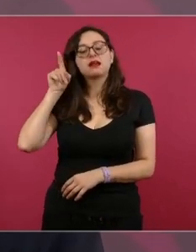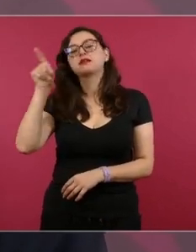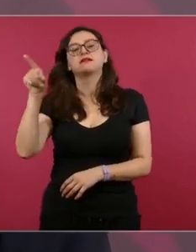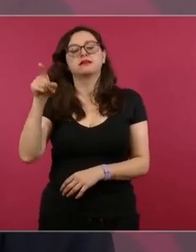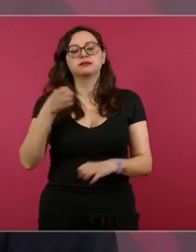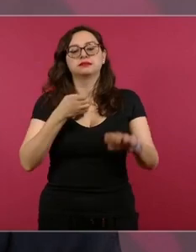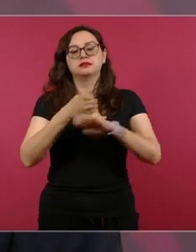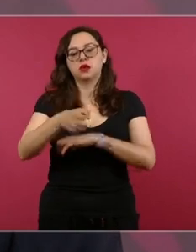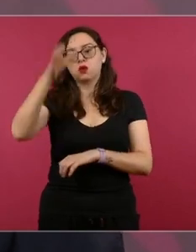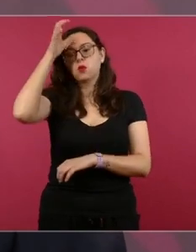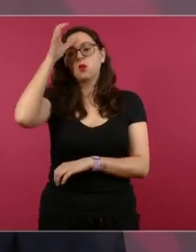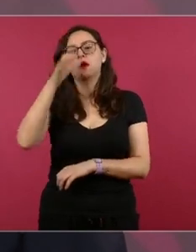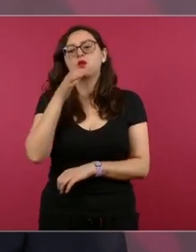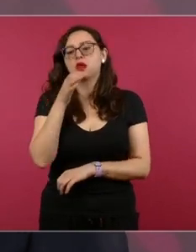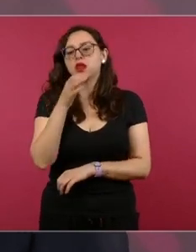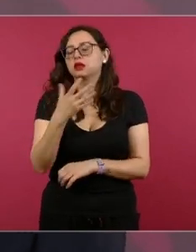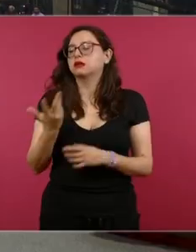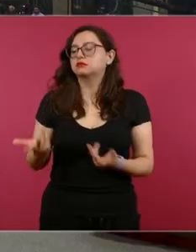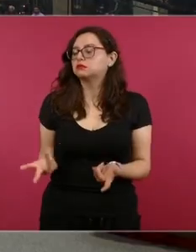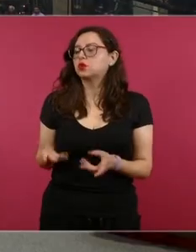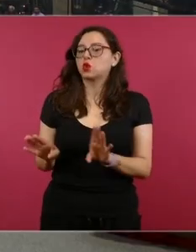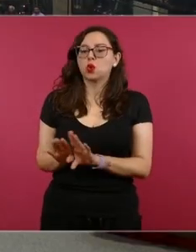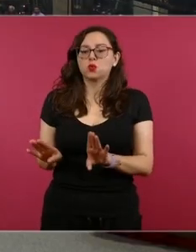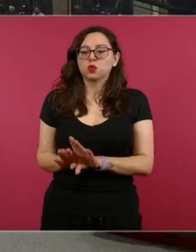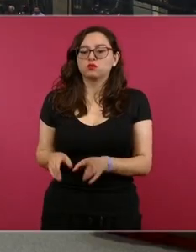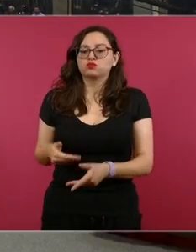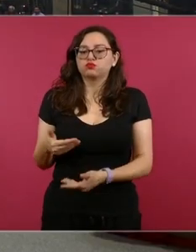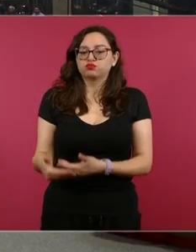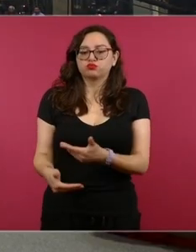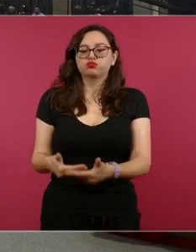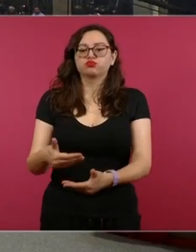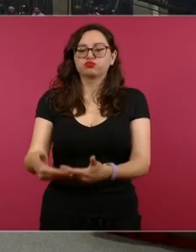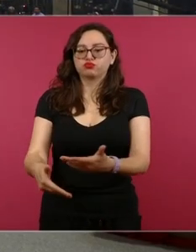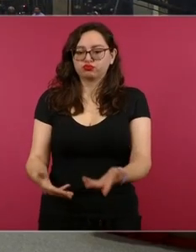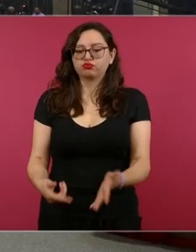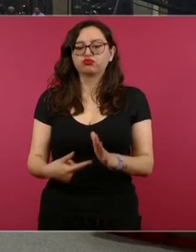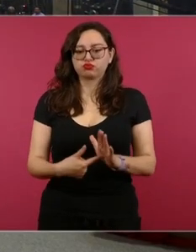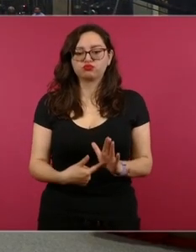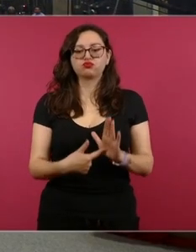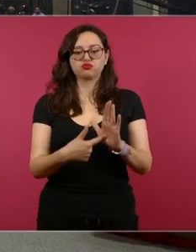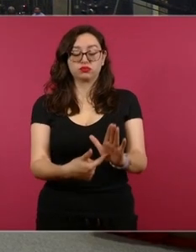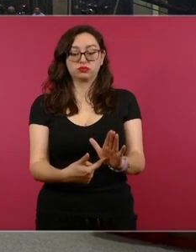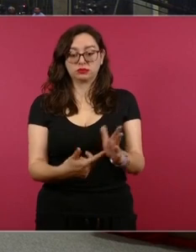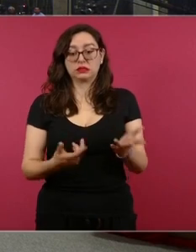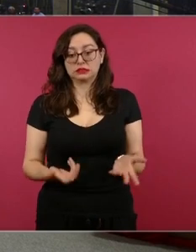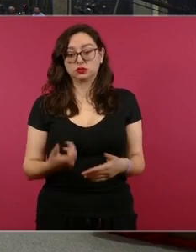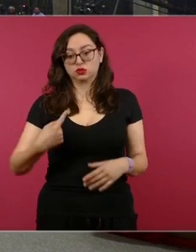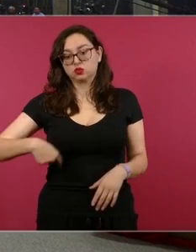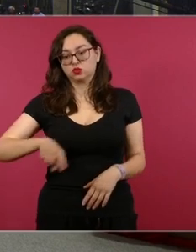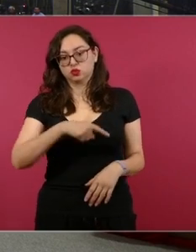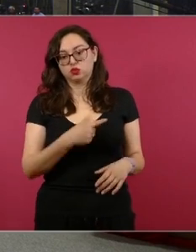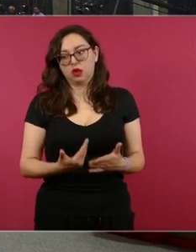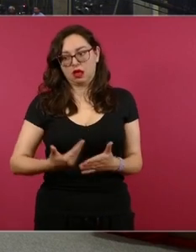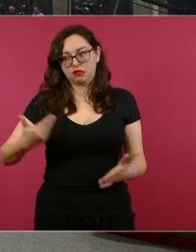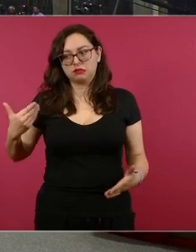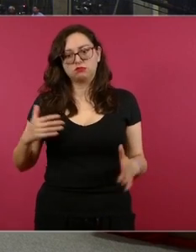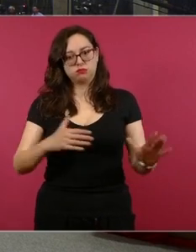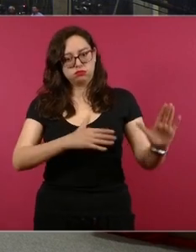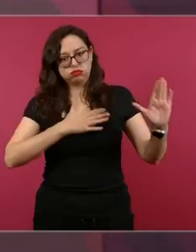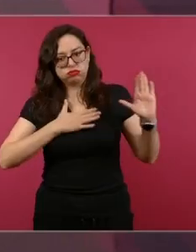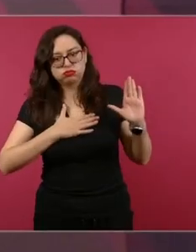se lleva en estos compromisos que tenemos con los familiares